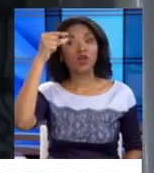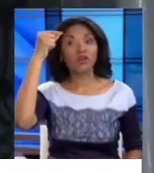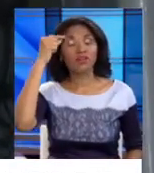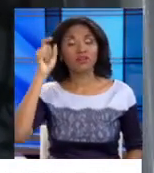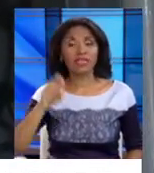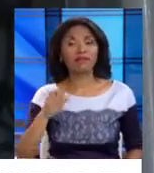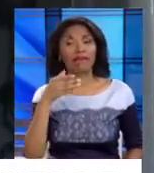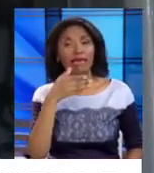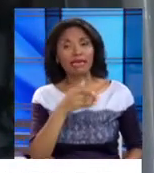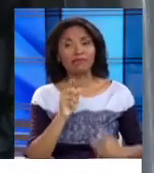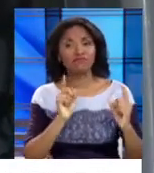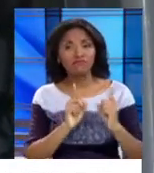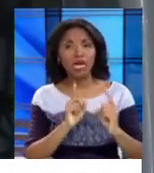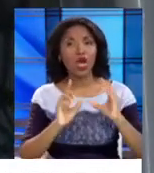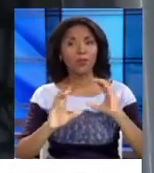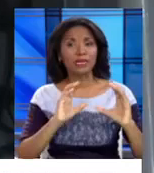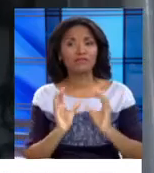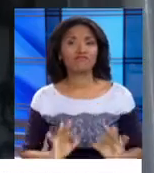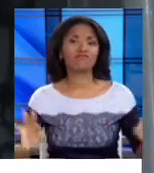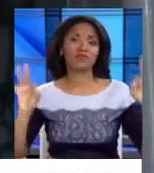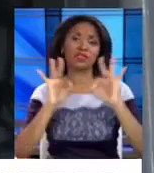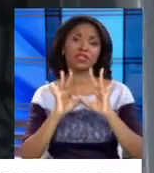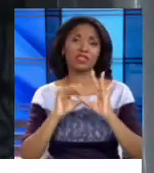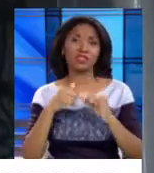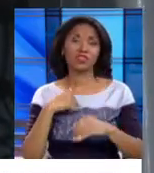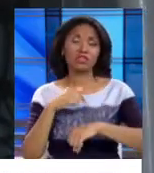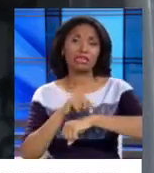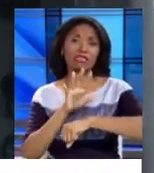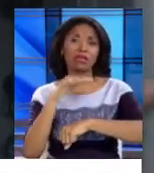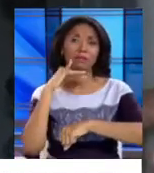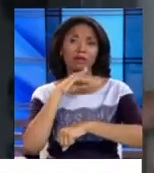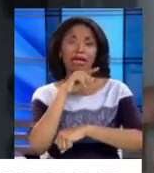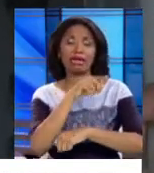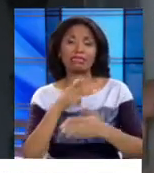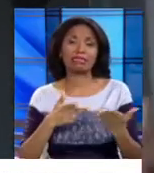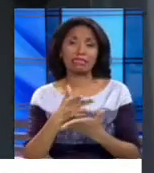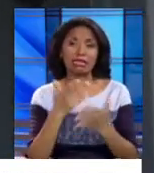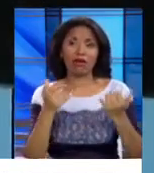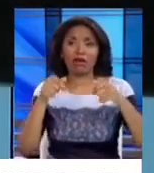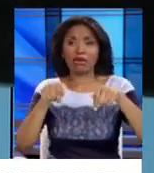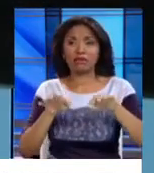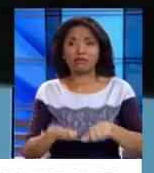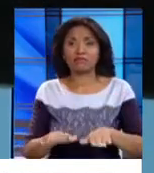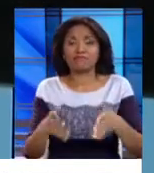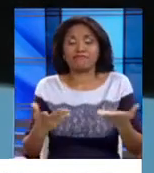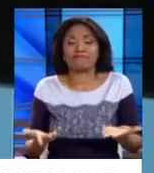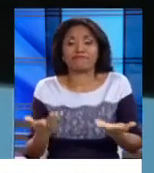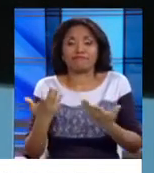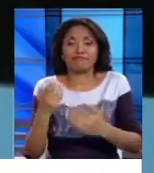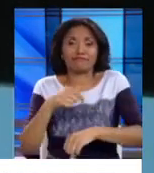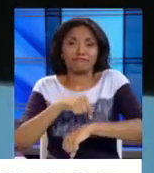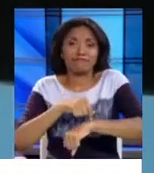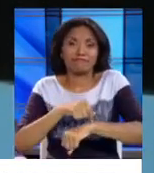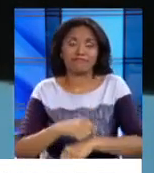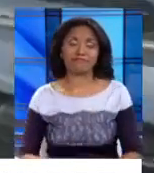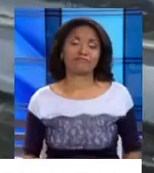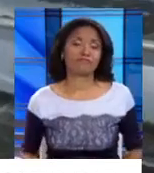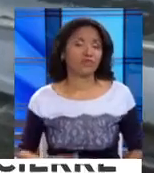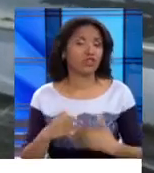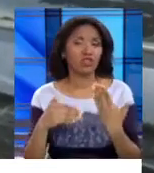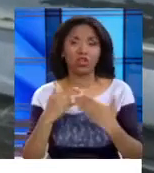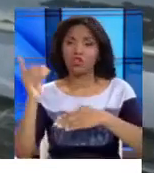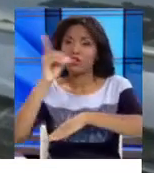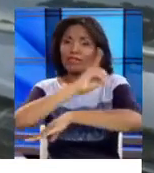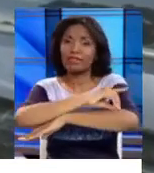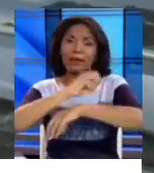sí. Imagínense, tenía que estar en Chiriquí a las 5 de la mañana. Mira la hora que es. ¿Todo el día perdido? Todo